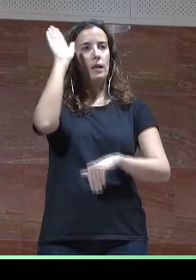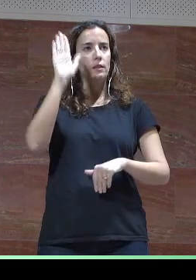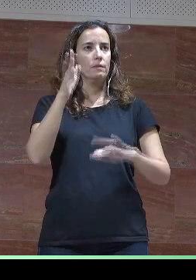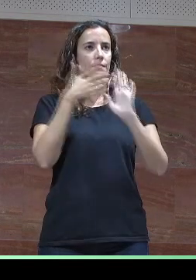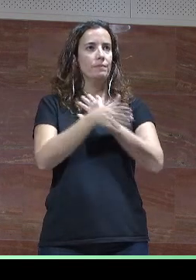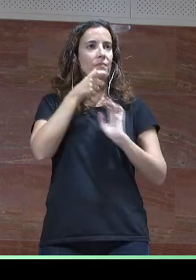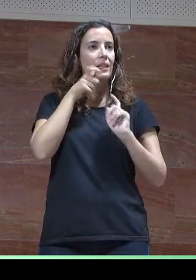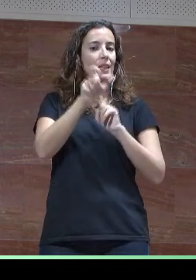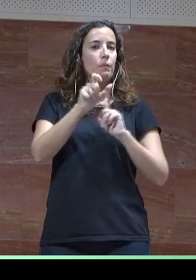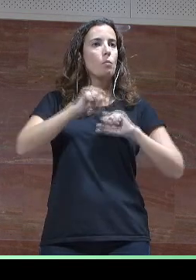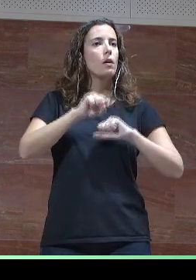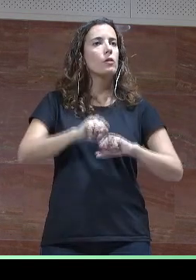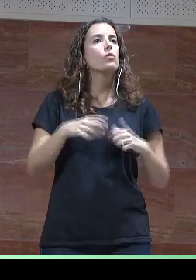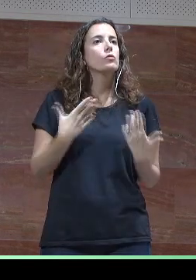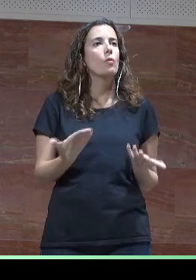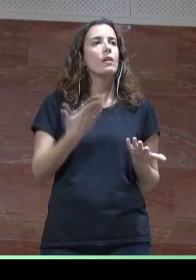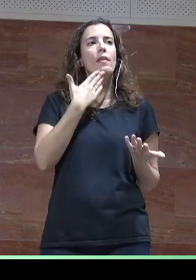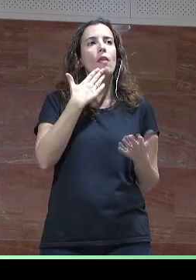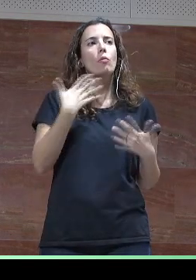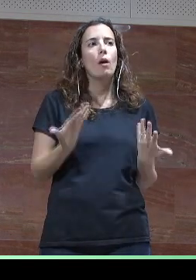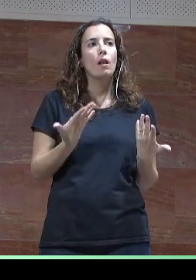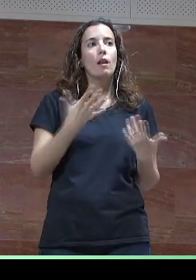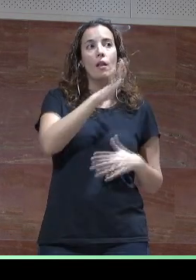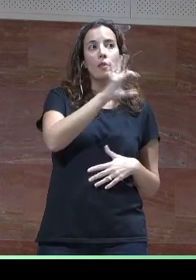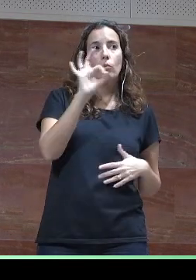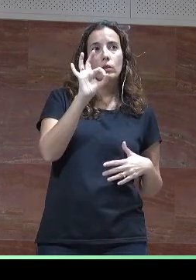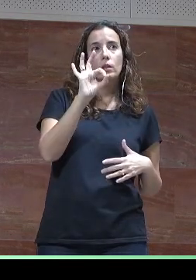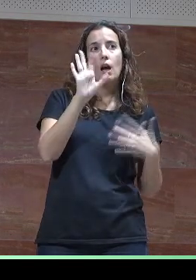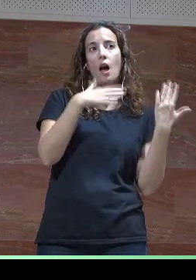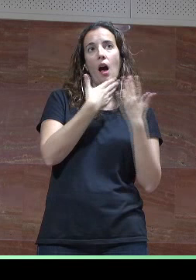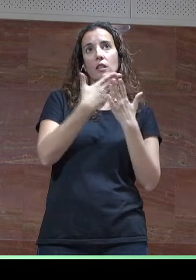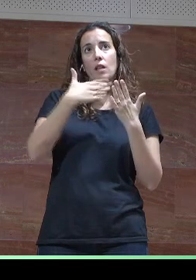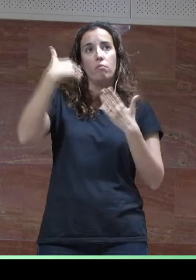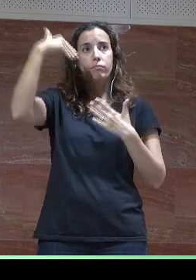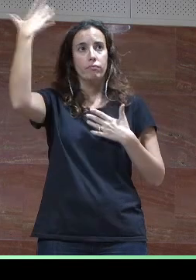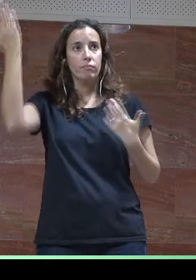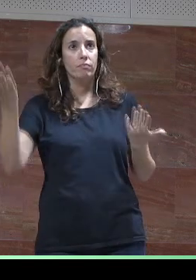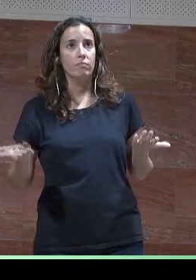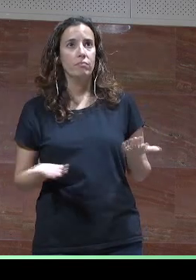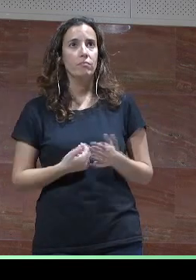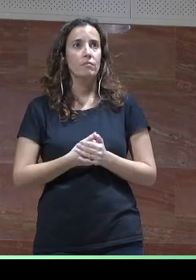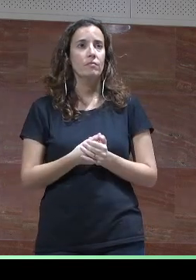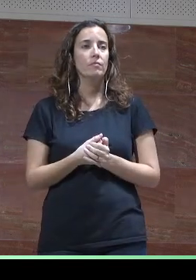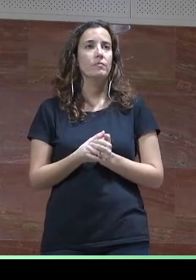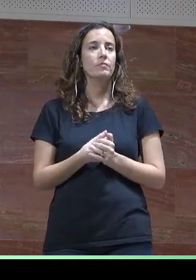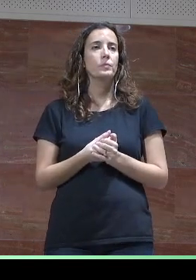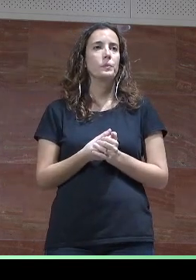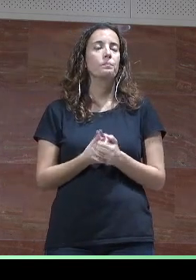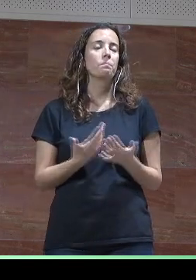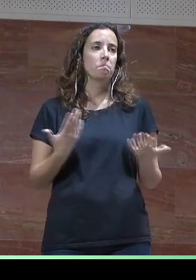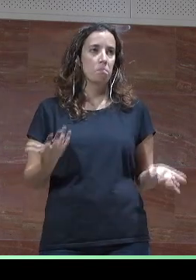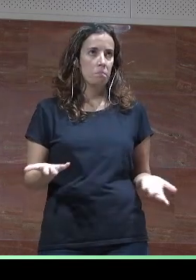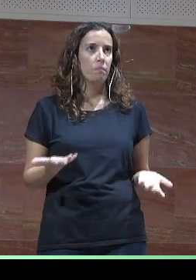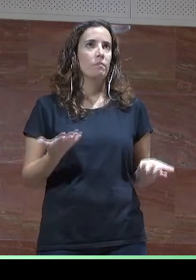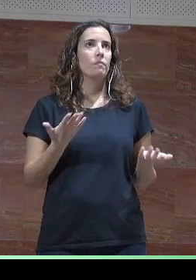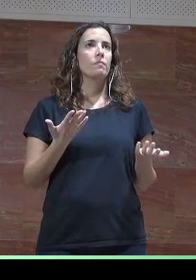que el término mayor, entonces, ahora mismo está desde los 50 hasta el infinito y mucho más, ¿no? Entonces dices, bueno, ¿qué